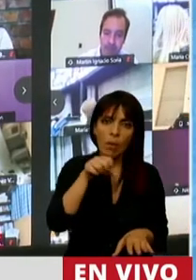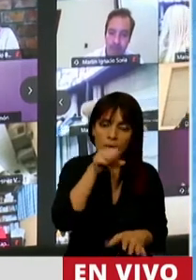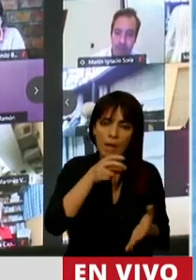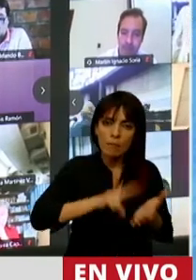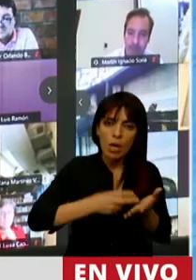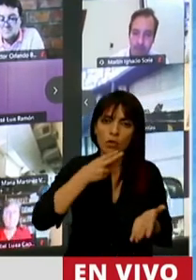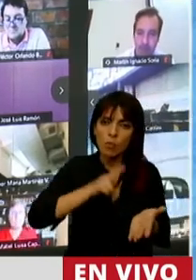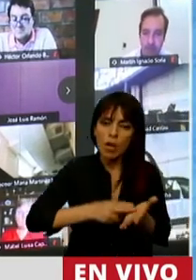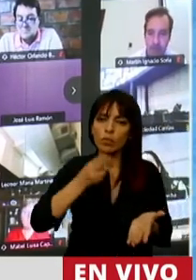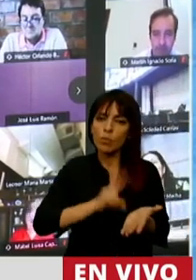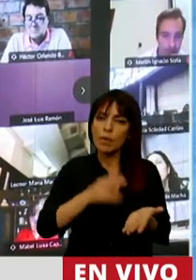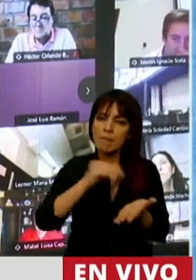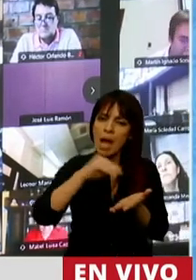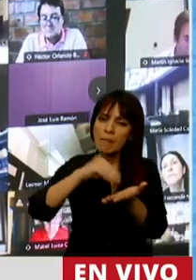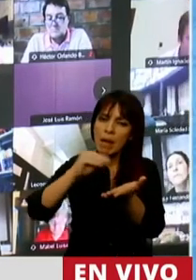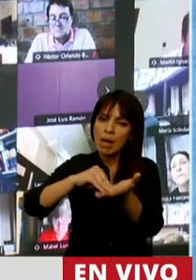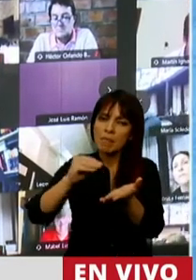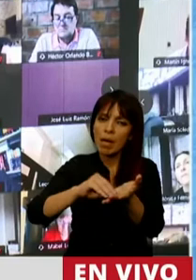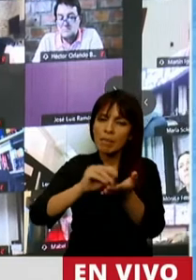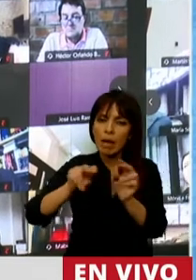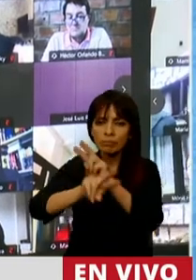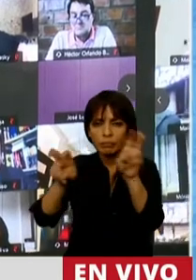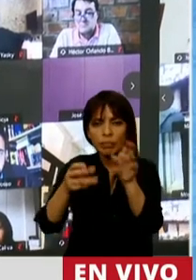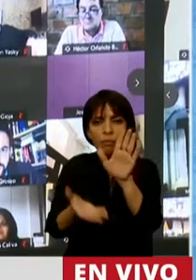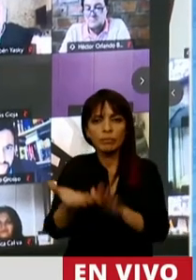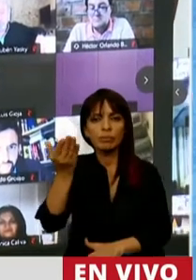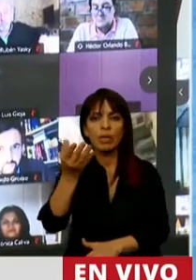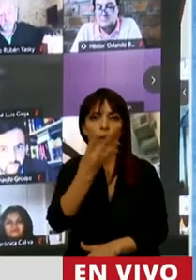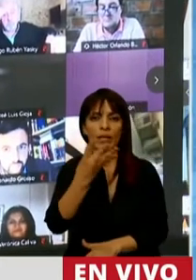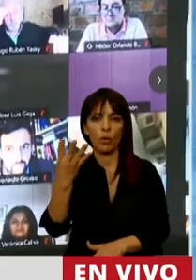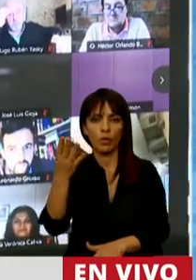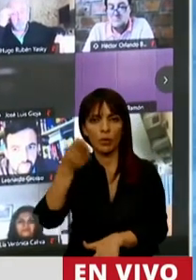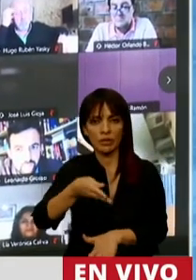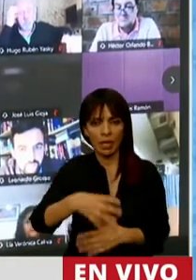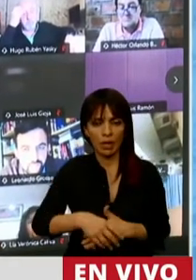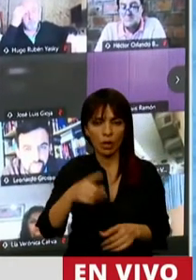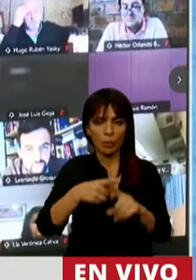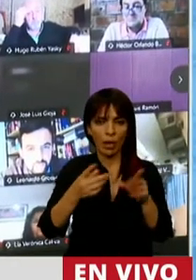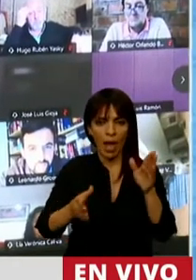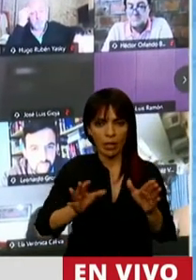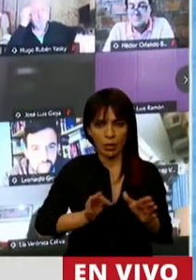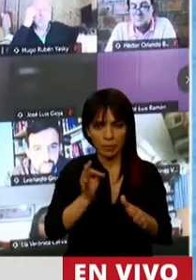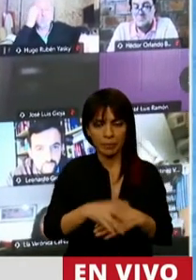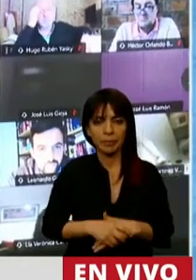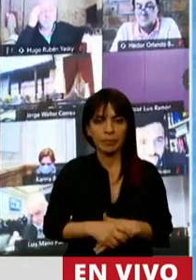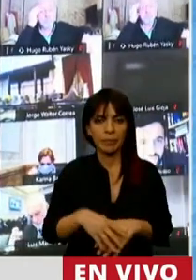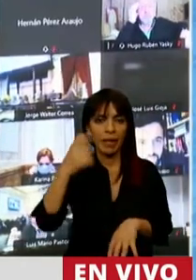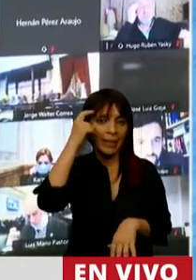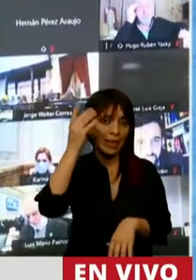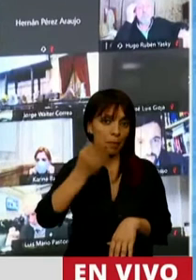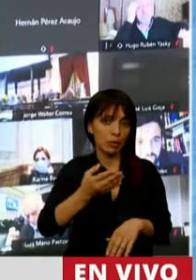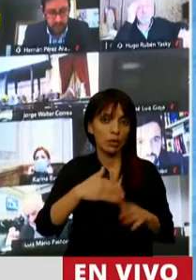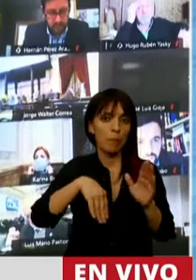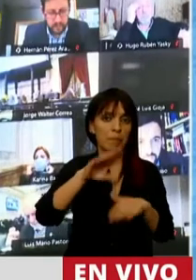impuestos. Y la recaudación va a subir casi un 44%, interanual, un 10% por encima de los